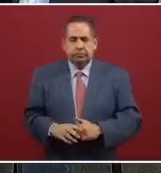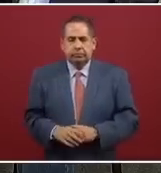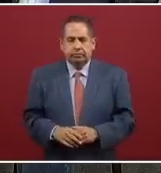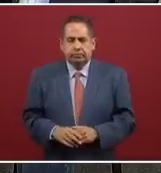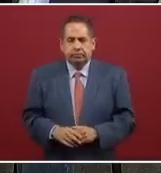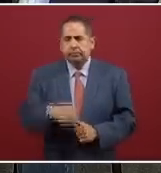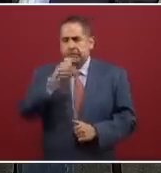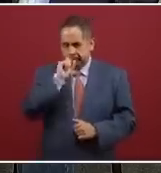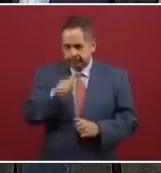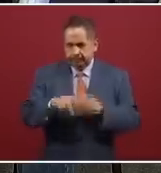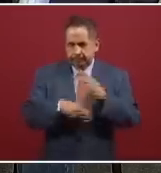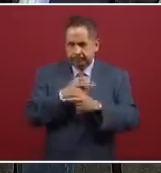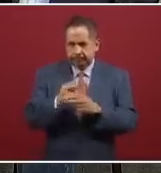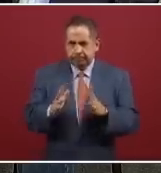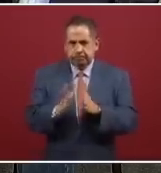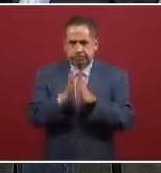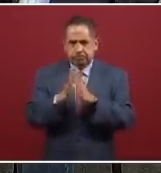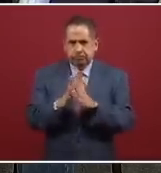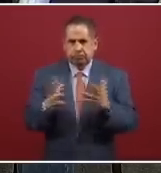va a participar